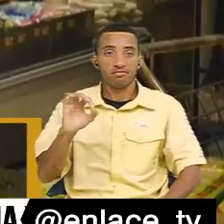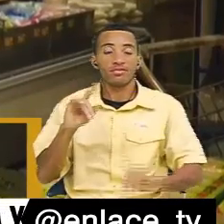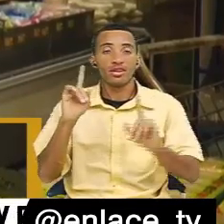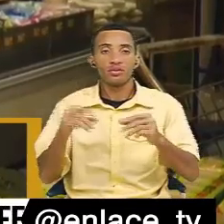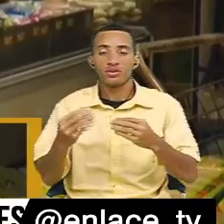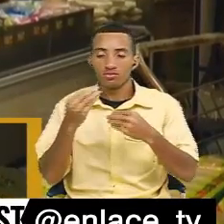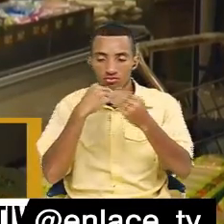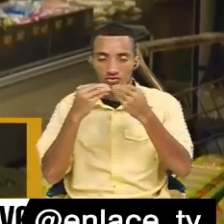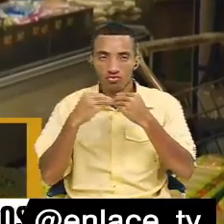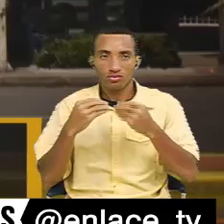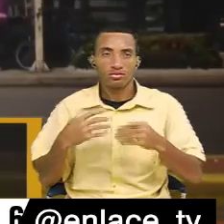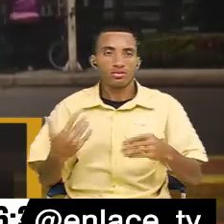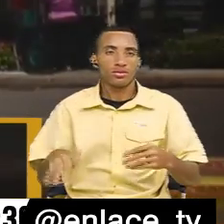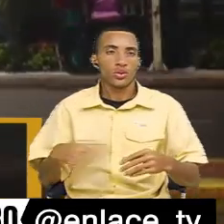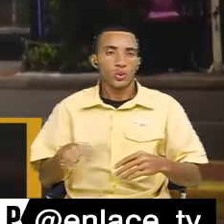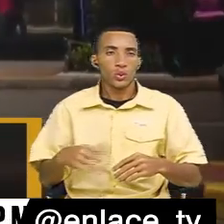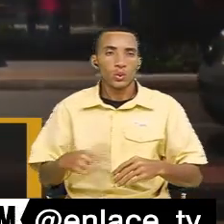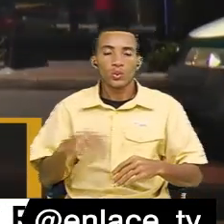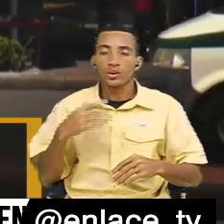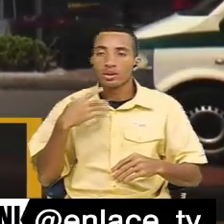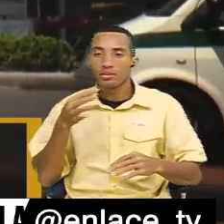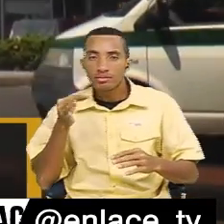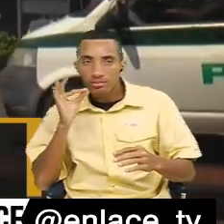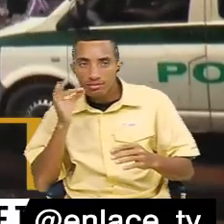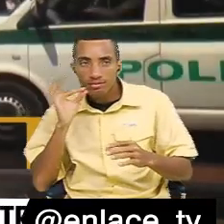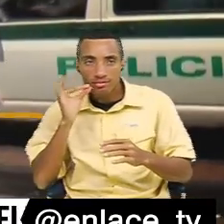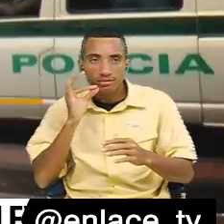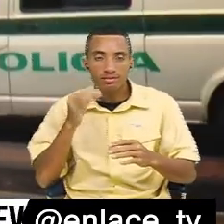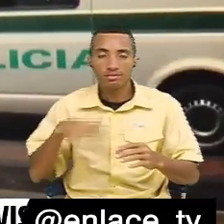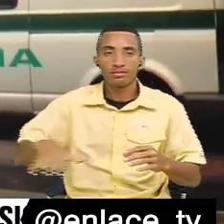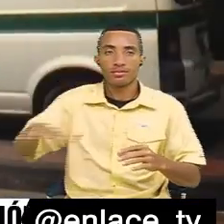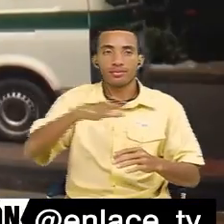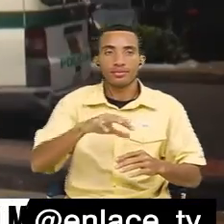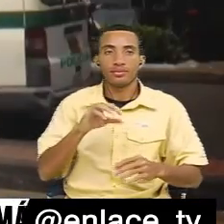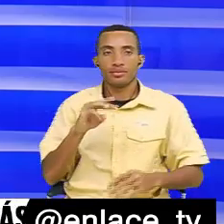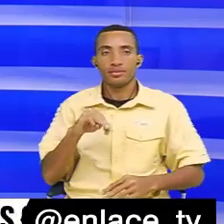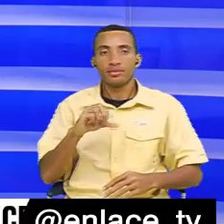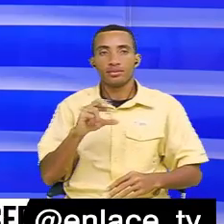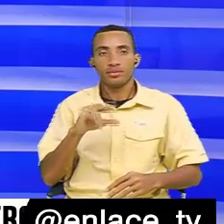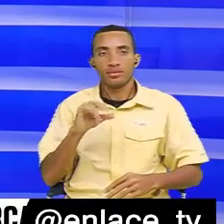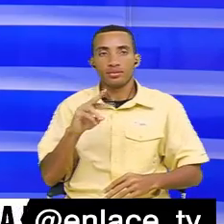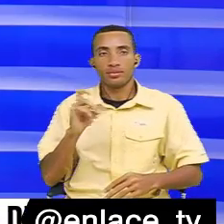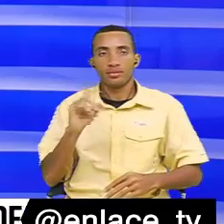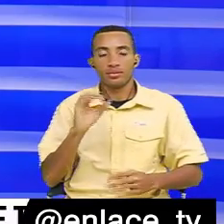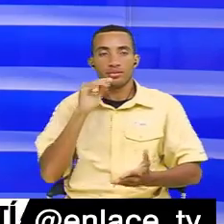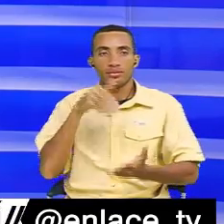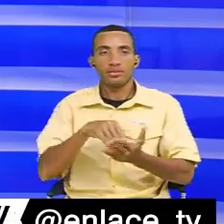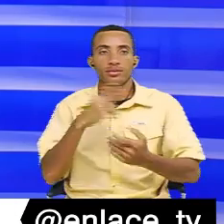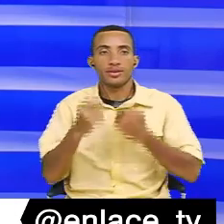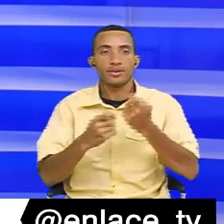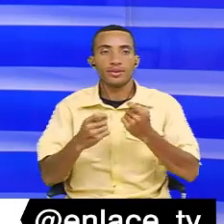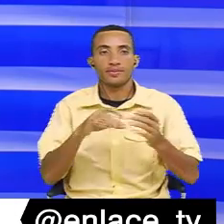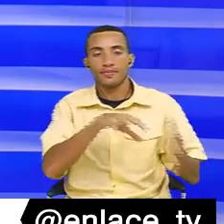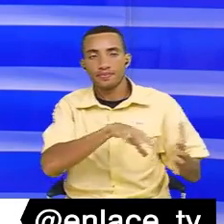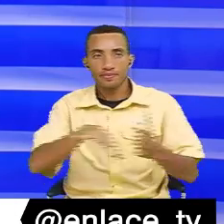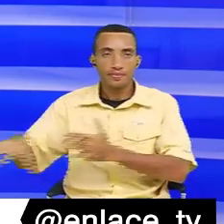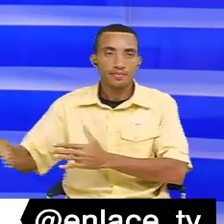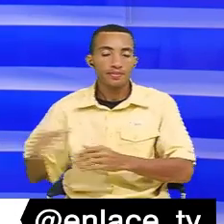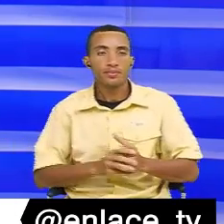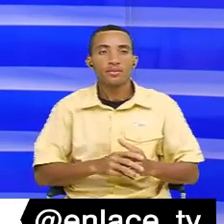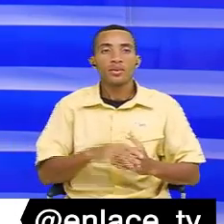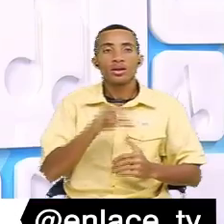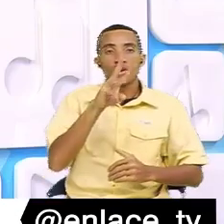y la comodidad que brinda la sección de cafetería. Maravillas Centro Comercial. Y por otra parte, del 8 al